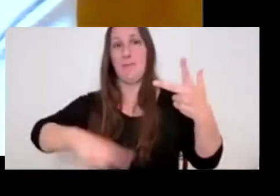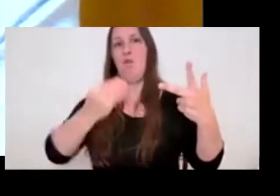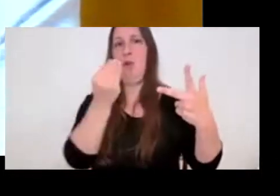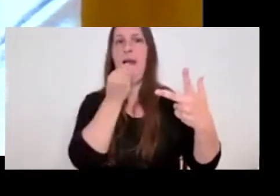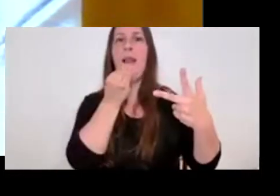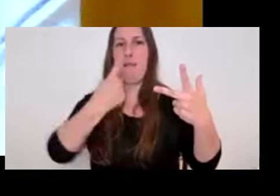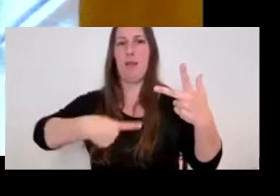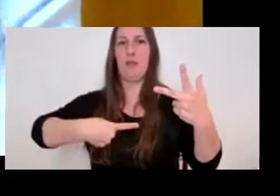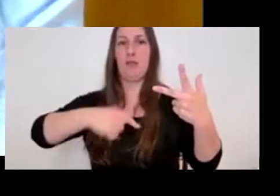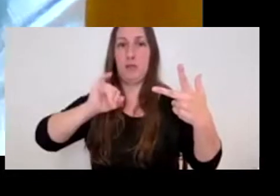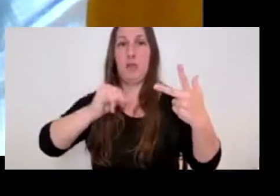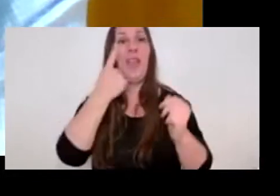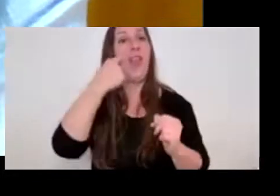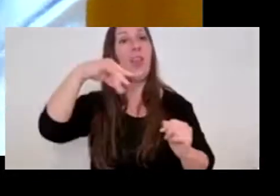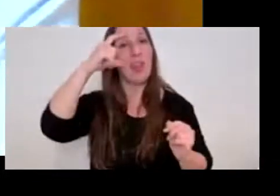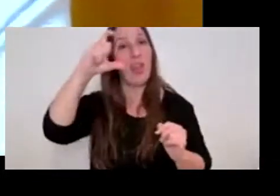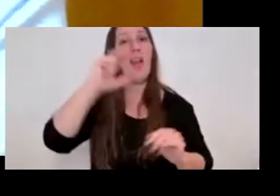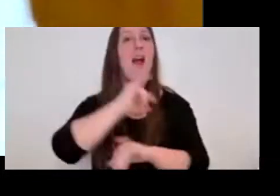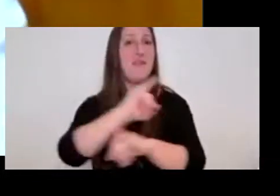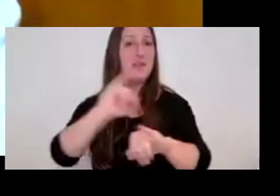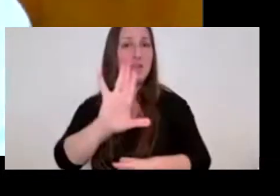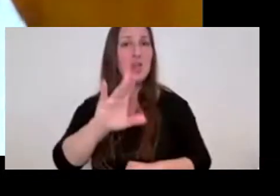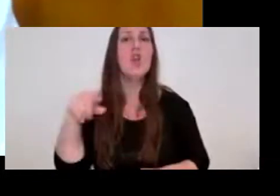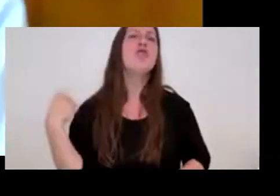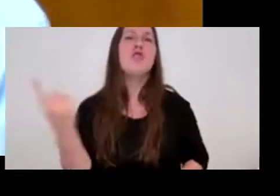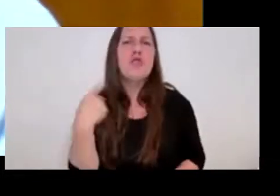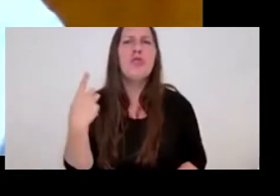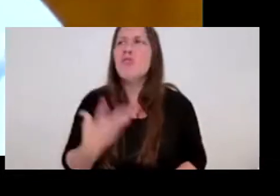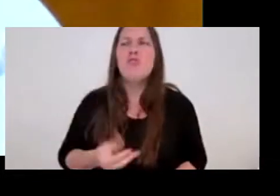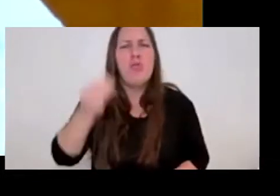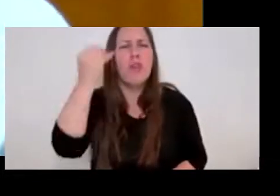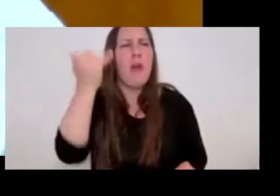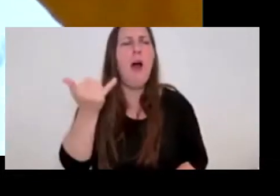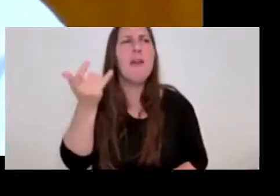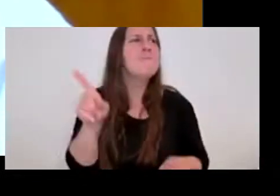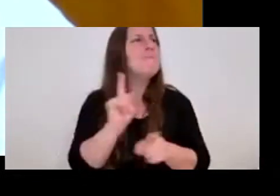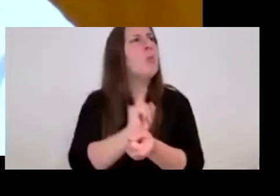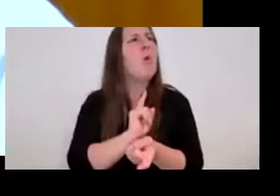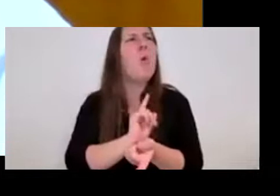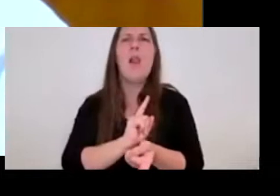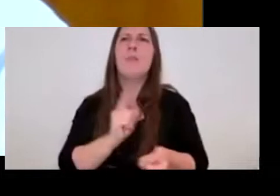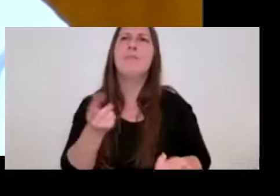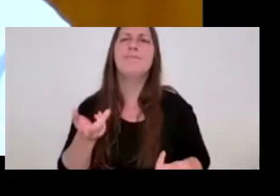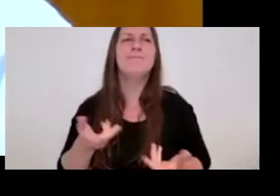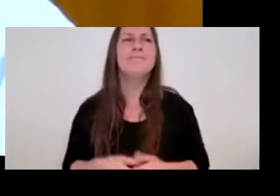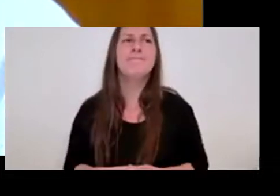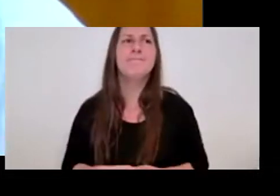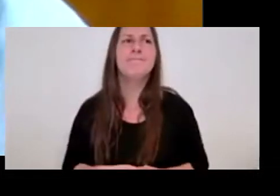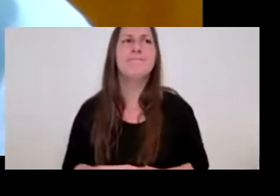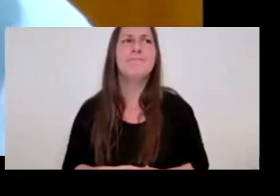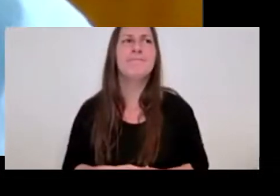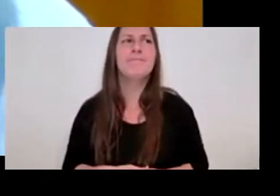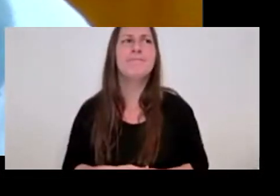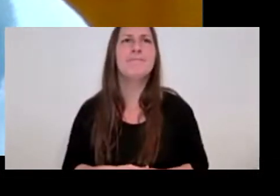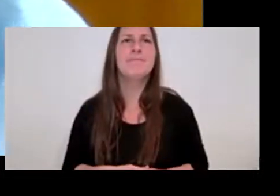Está en el INDEC. Entonces hay muchas cosas que nosotros compramos como cuestiones, digamos, que son así, pero no